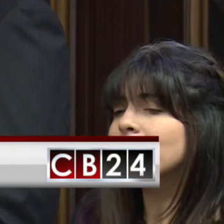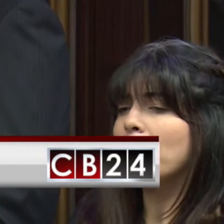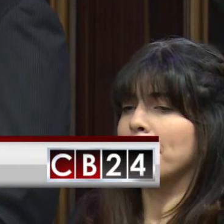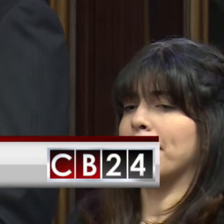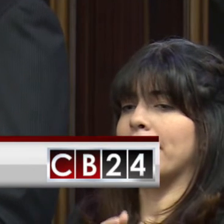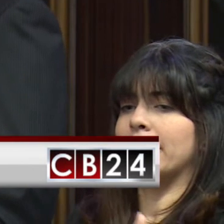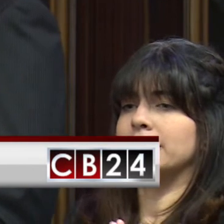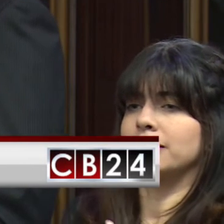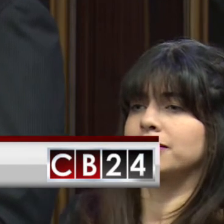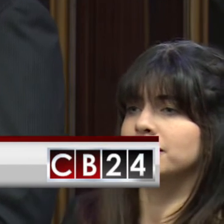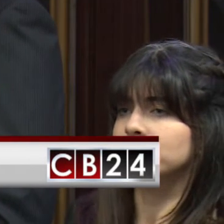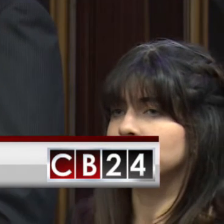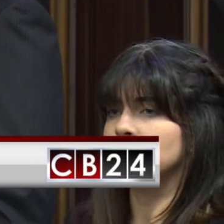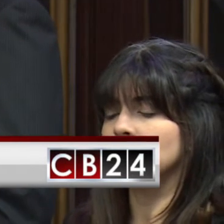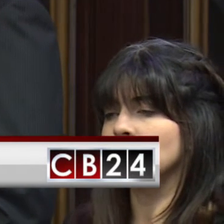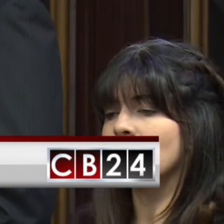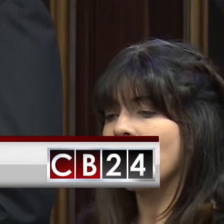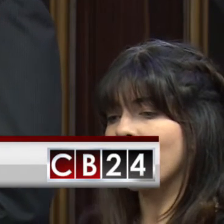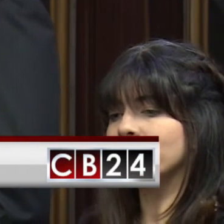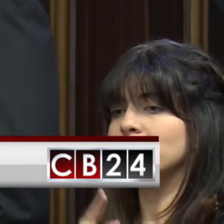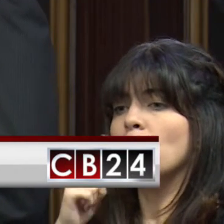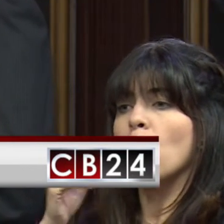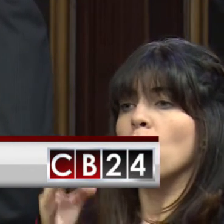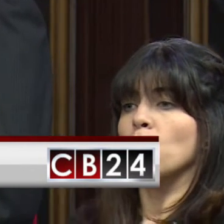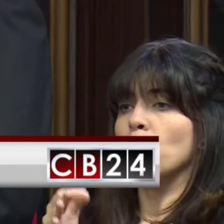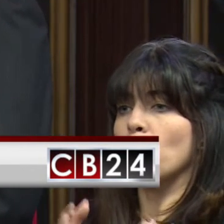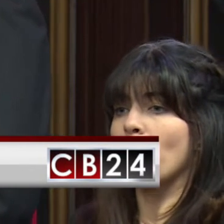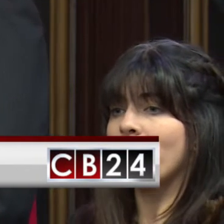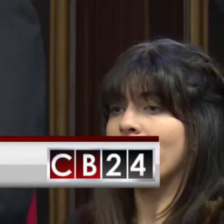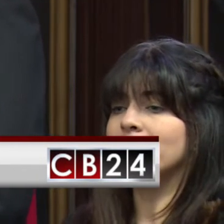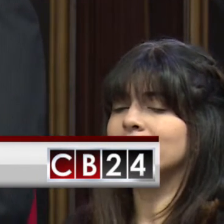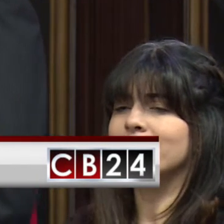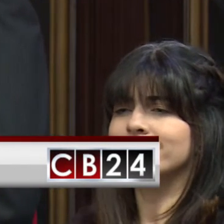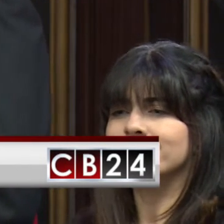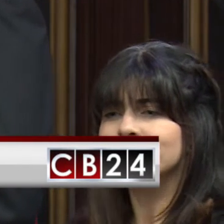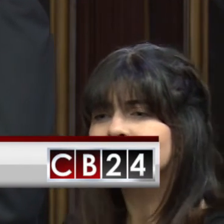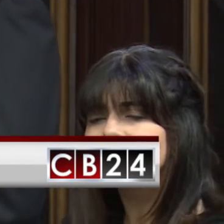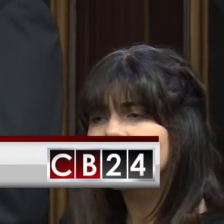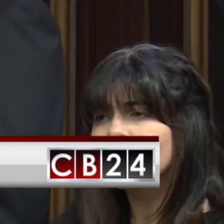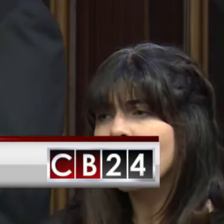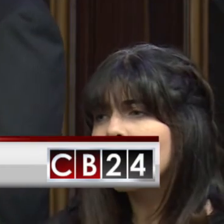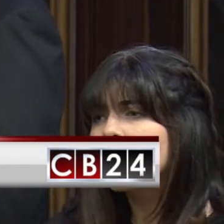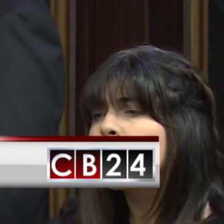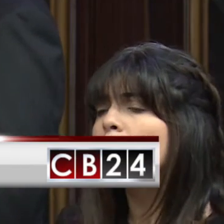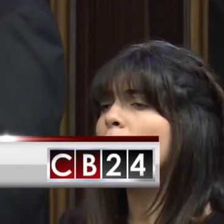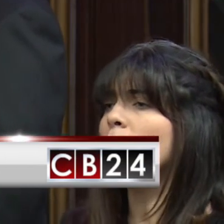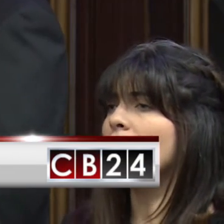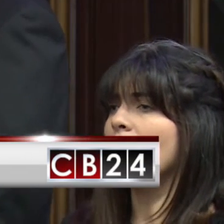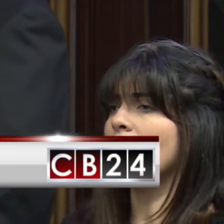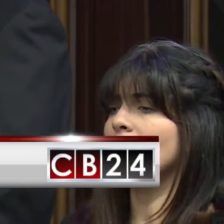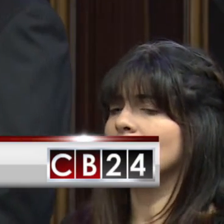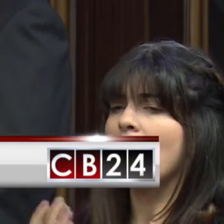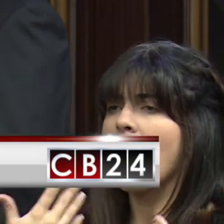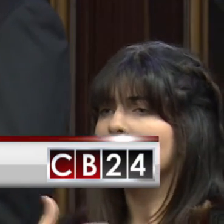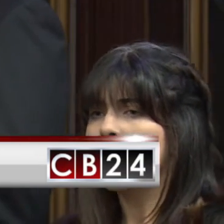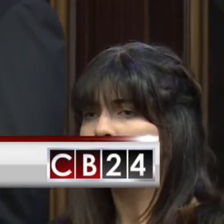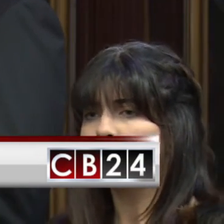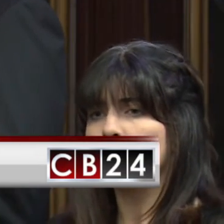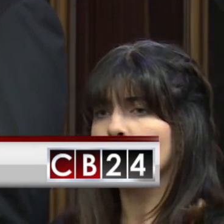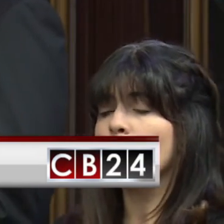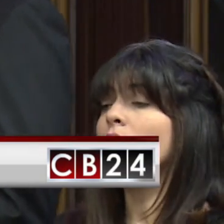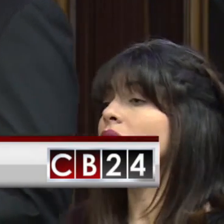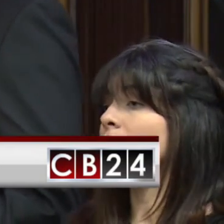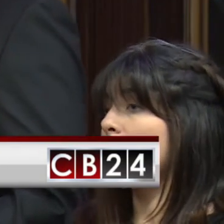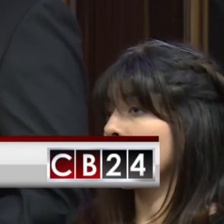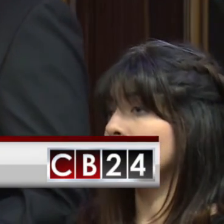parsimoniosa, tratada por los jueces con dilación, demora, tardanza, abandono e